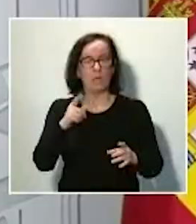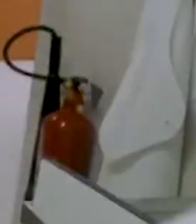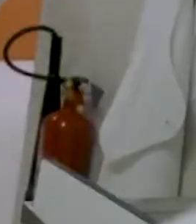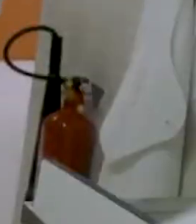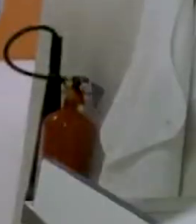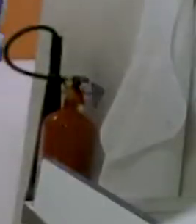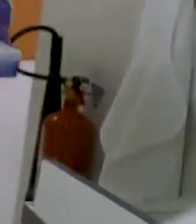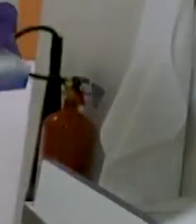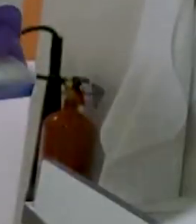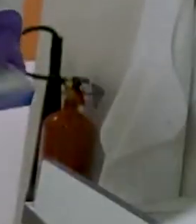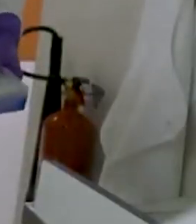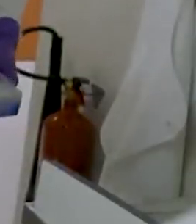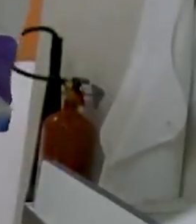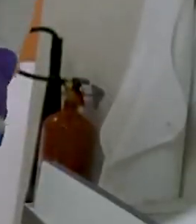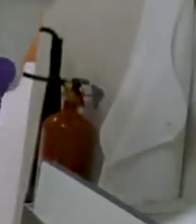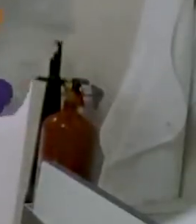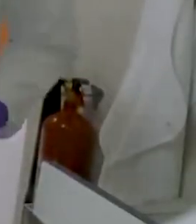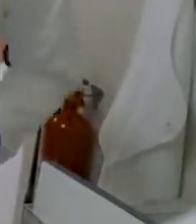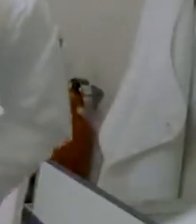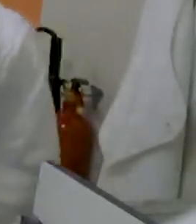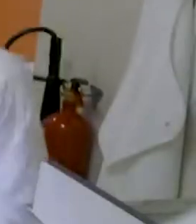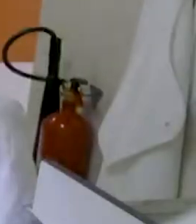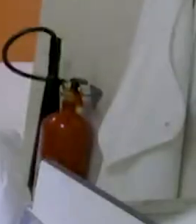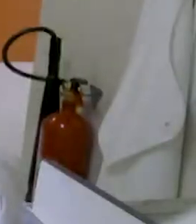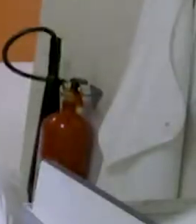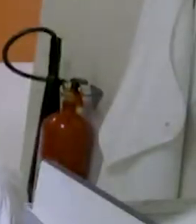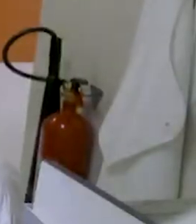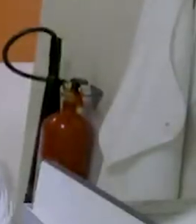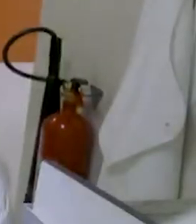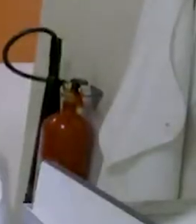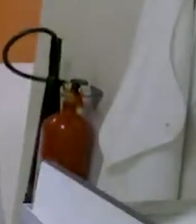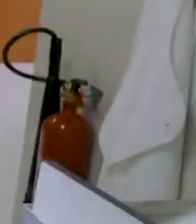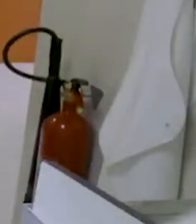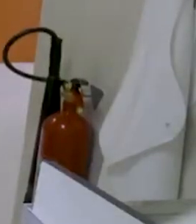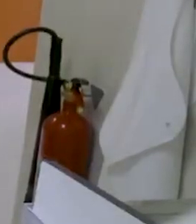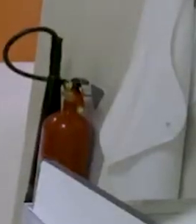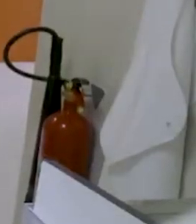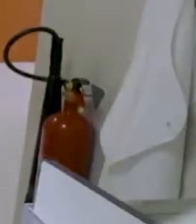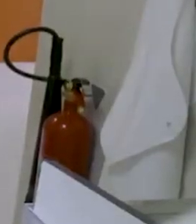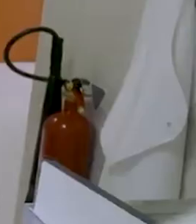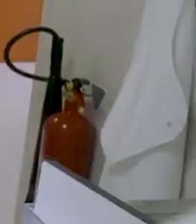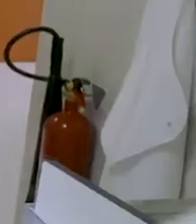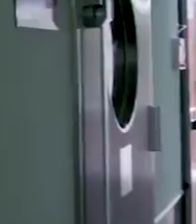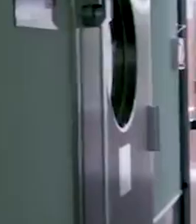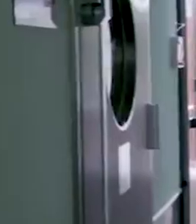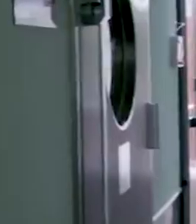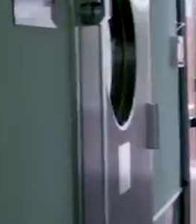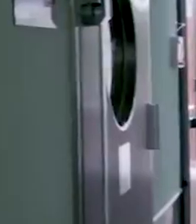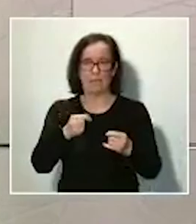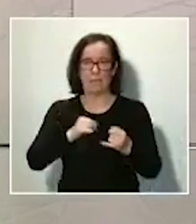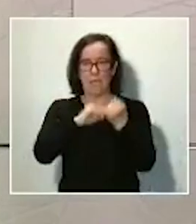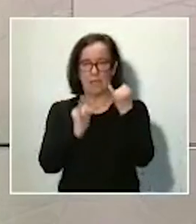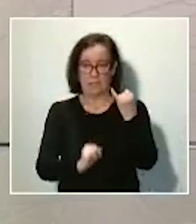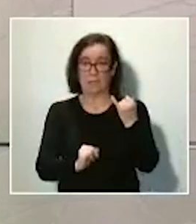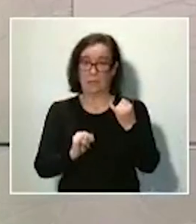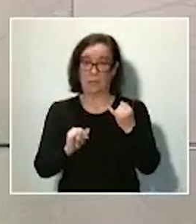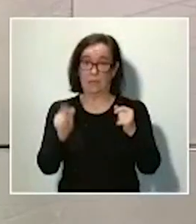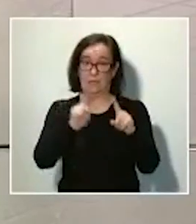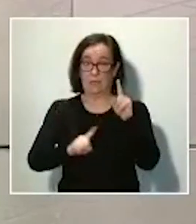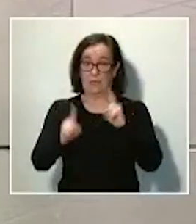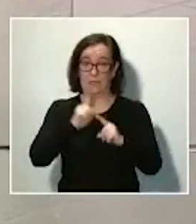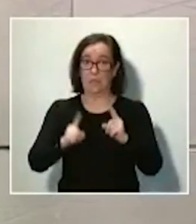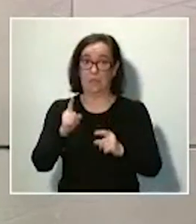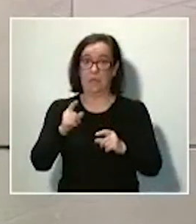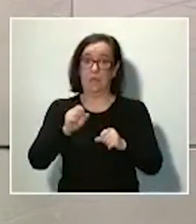210 millones de euros para 19 comunidades autónomas en el contexto de que se espera que están por llegar los momentos más duros. Además, como